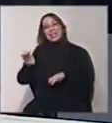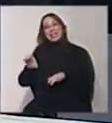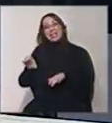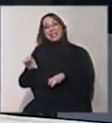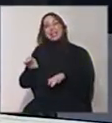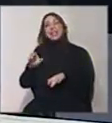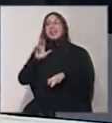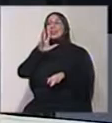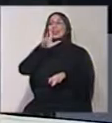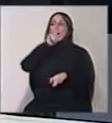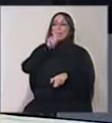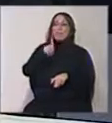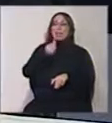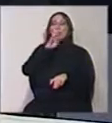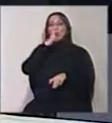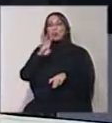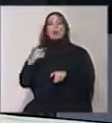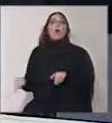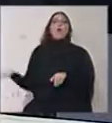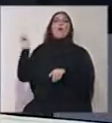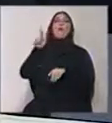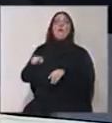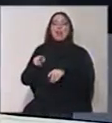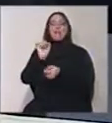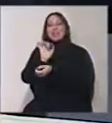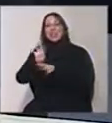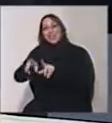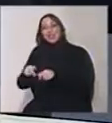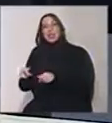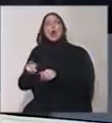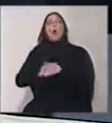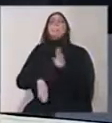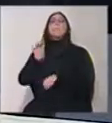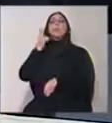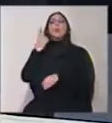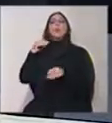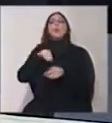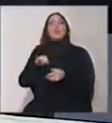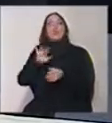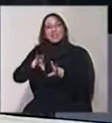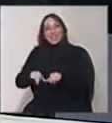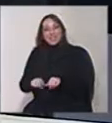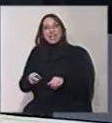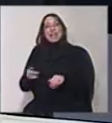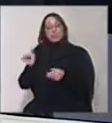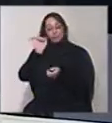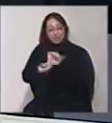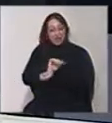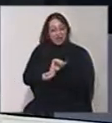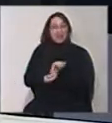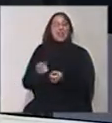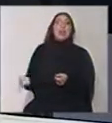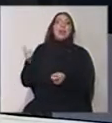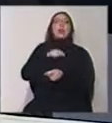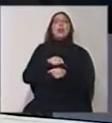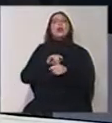entre 3.500 y 4.000 van a volver a cometer un delito o más de un delito, porque de pronto vuelven a caer y vuelven a ingresar al sistema carcelario después